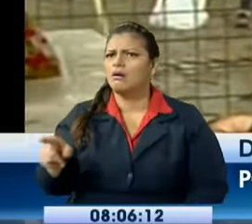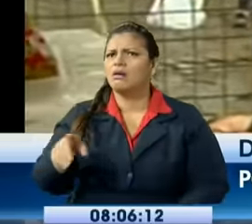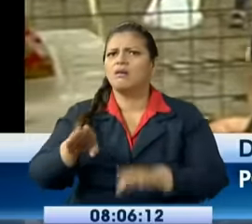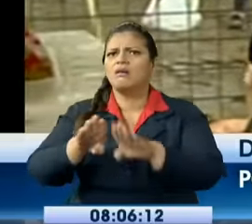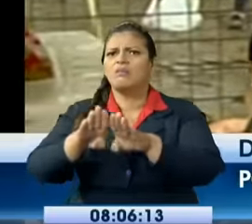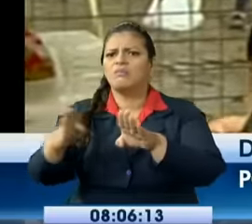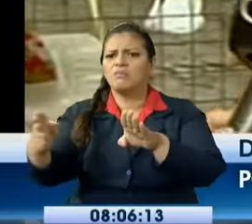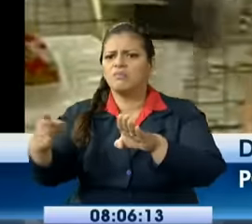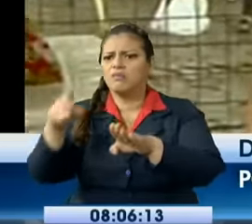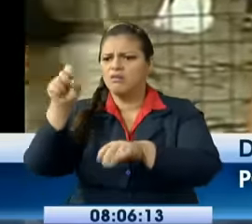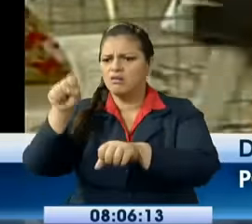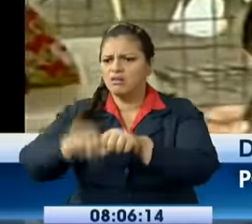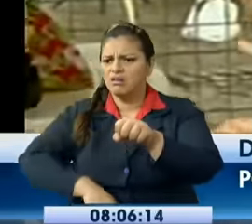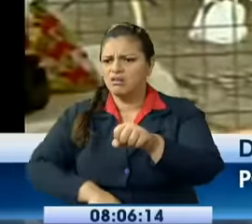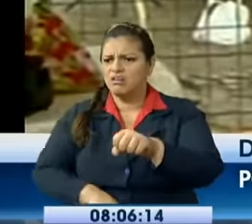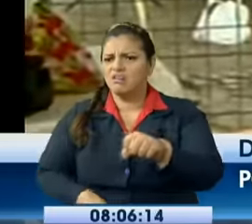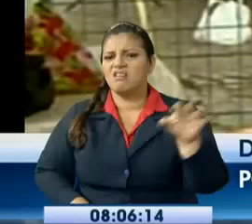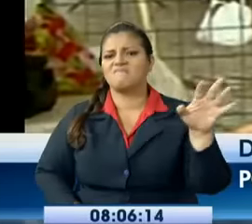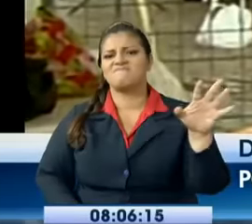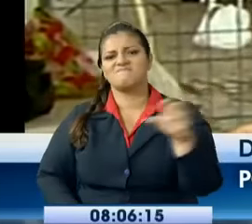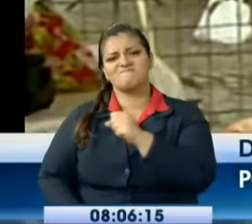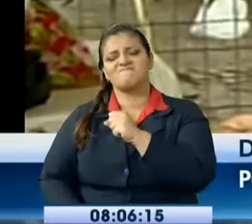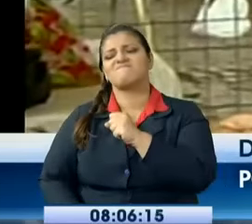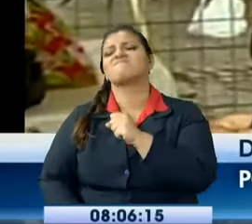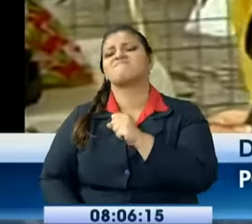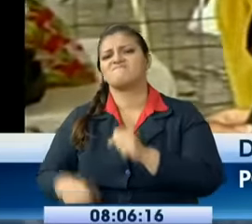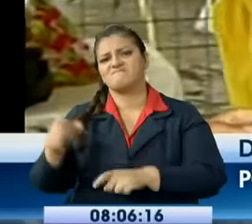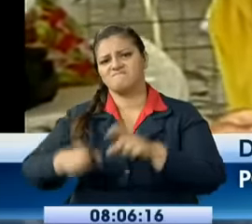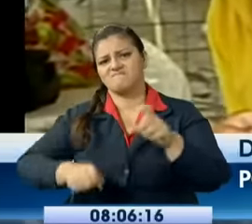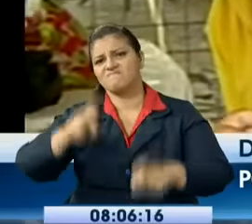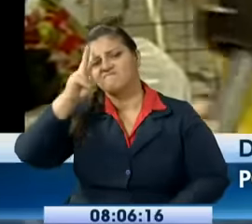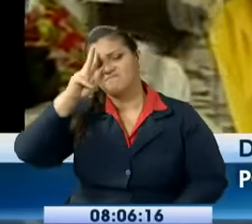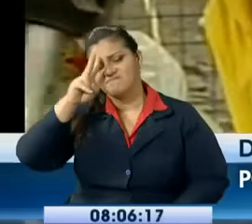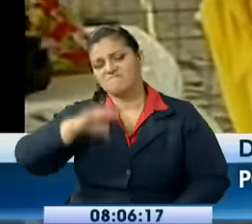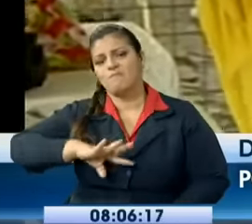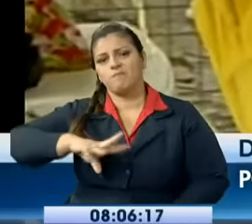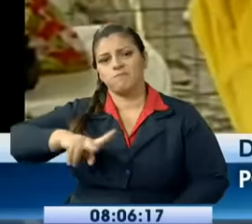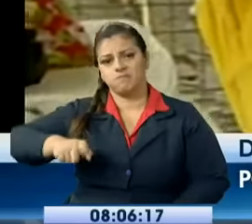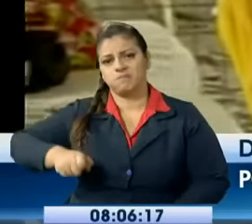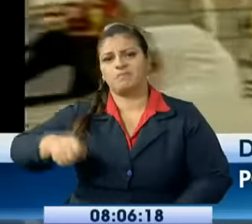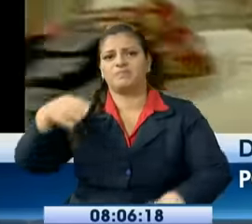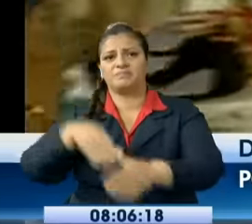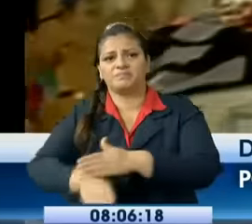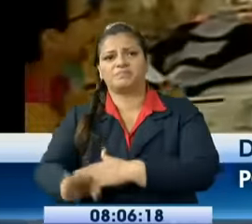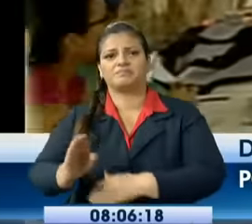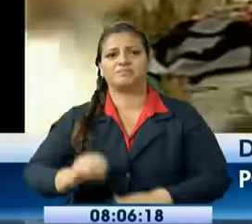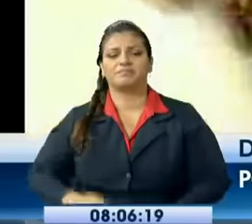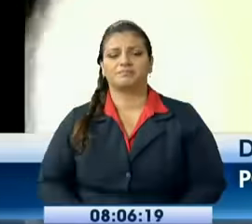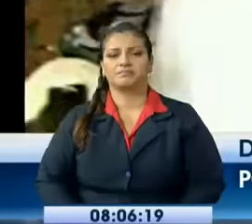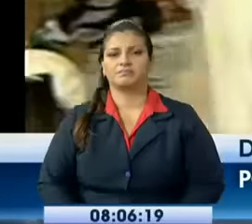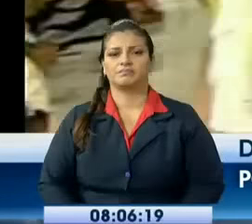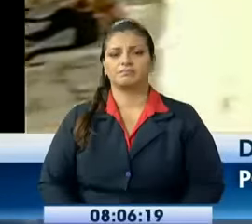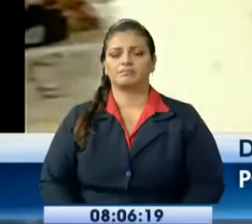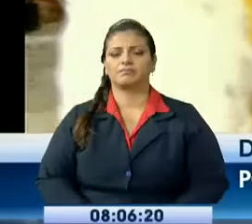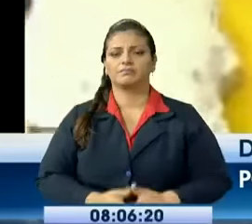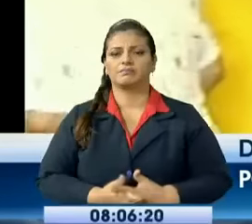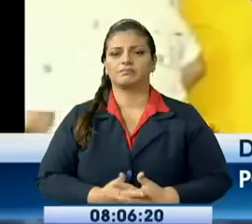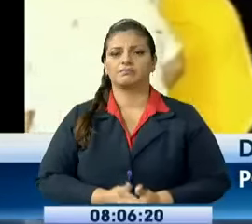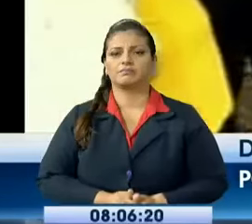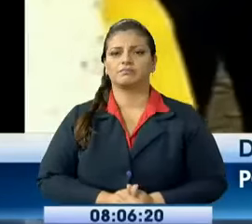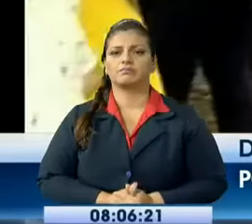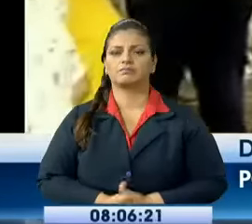encontré abiertas. ¿Se han ingresado? Obvio, sí, exactamente, sí. Sí. Por acá también continuamos con el resto de amigos,